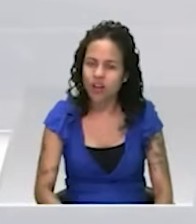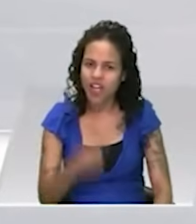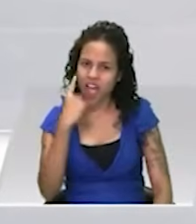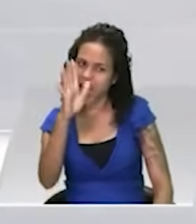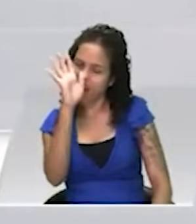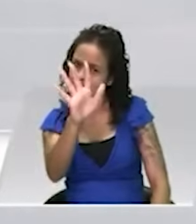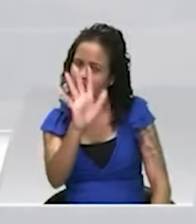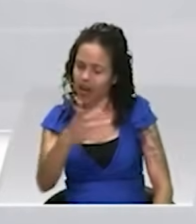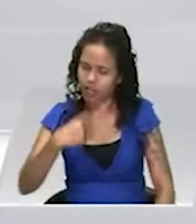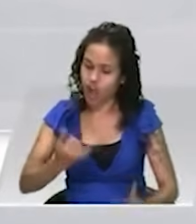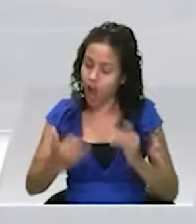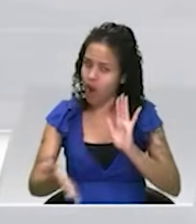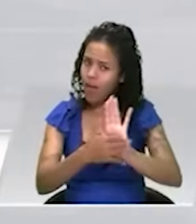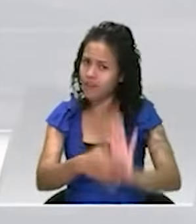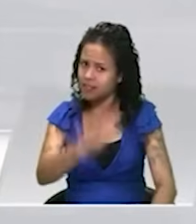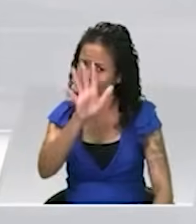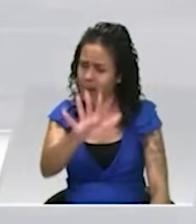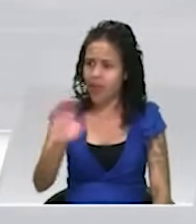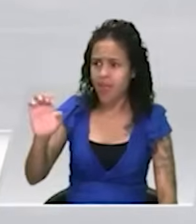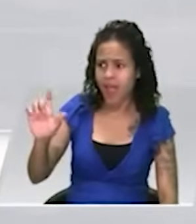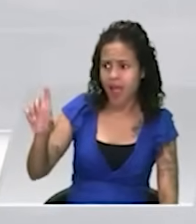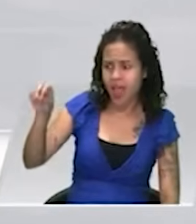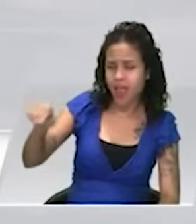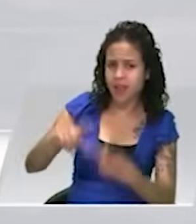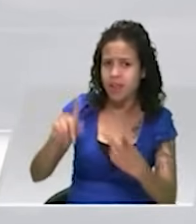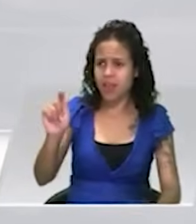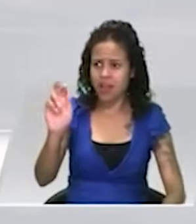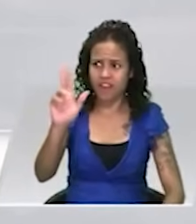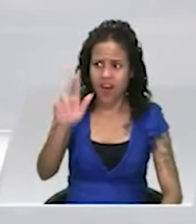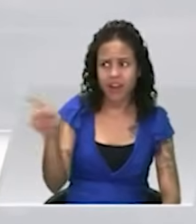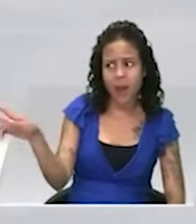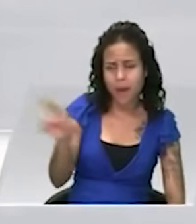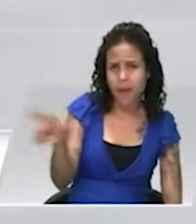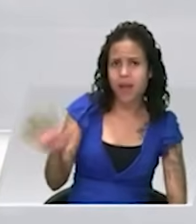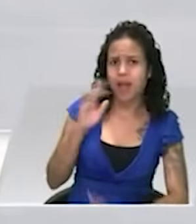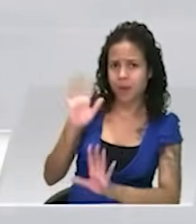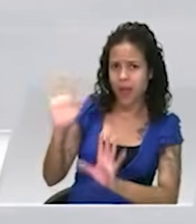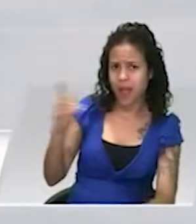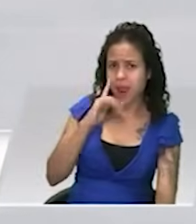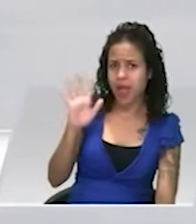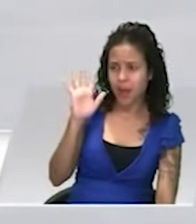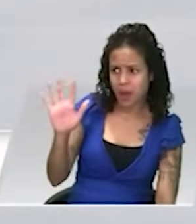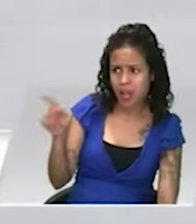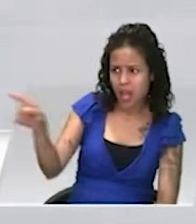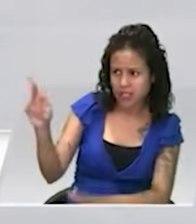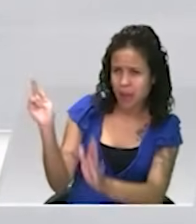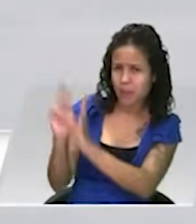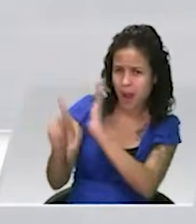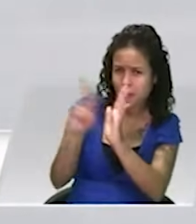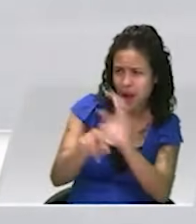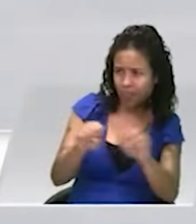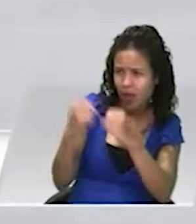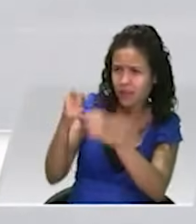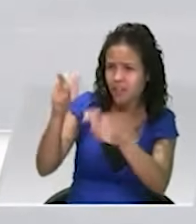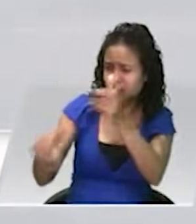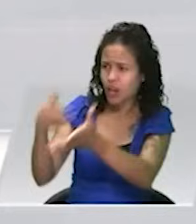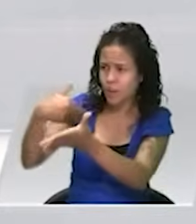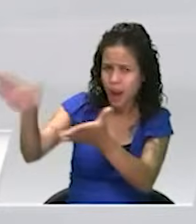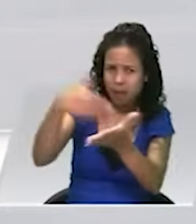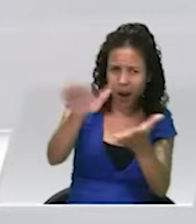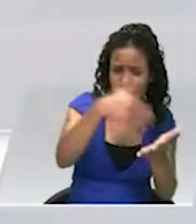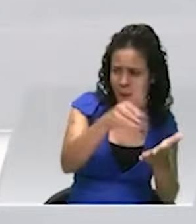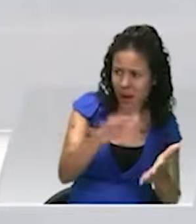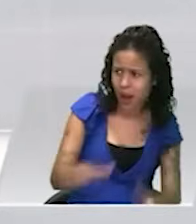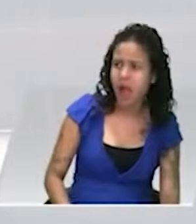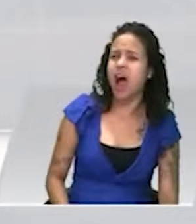dando. Y a toda la ELN y a la FARC que se preparen. Siguen haciendo daño, siguen desalojando gente. Ya estamos hartos de